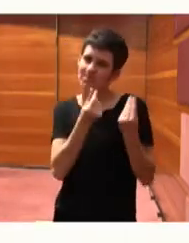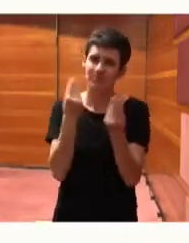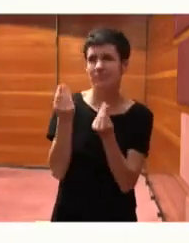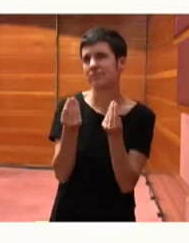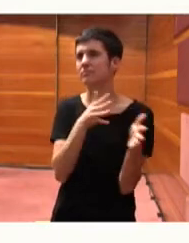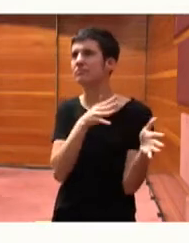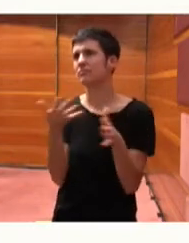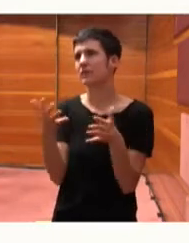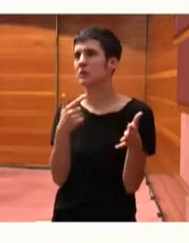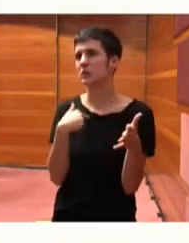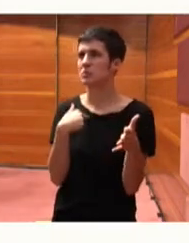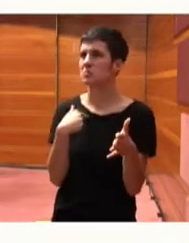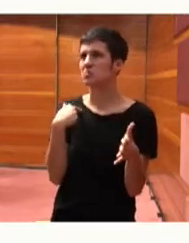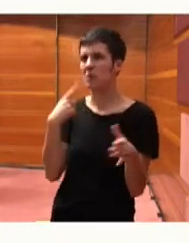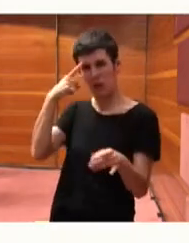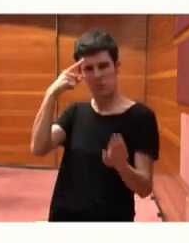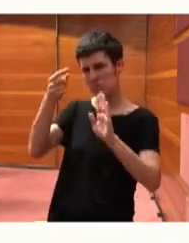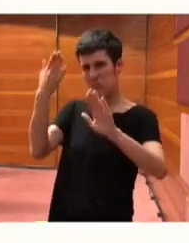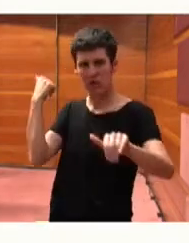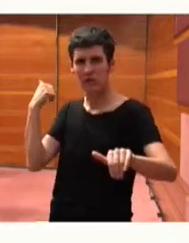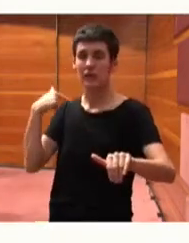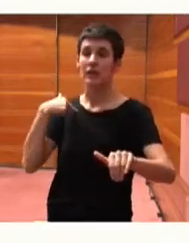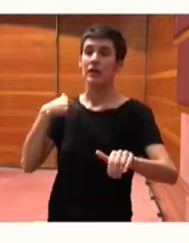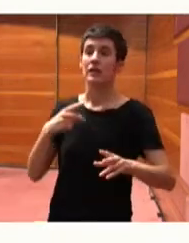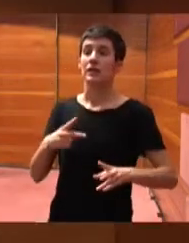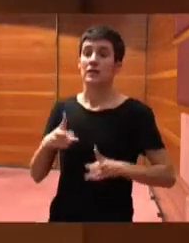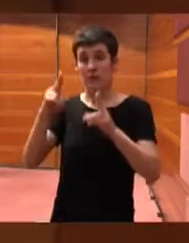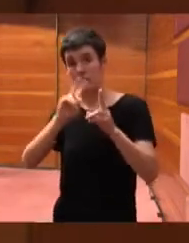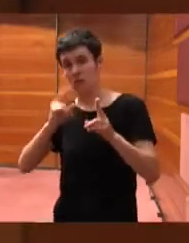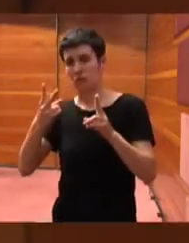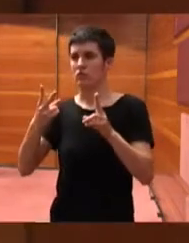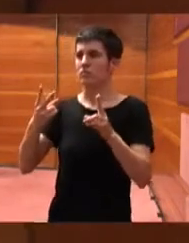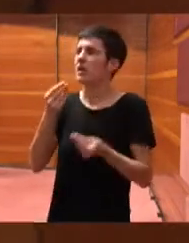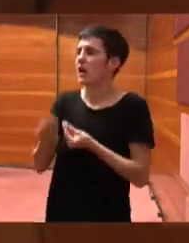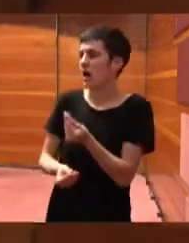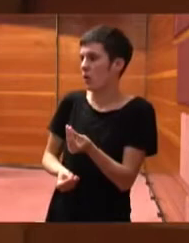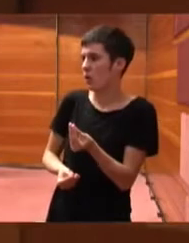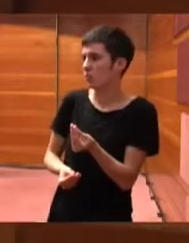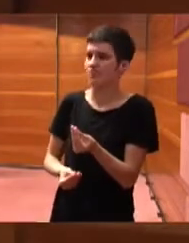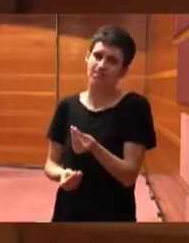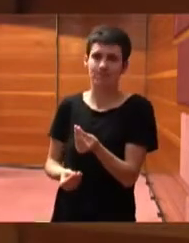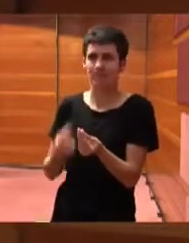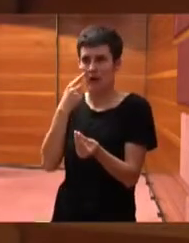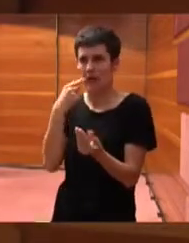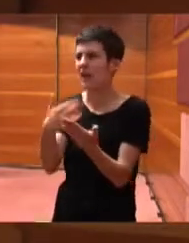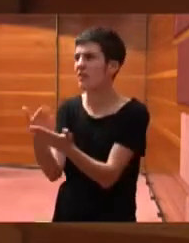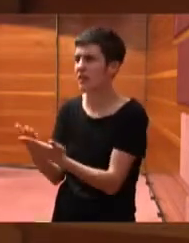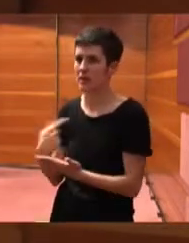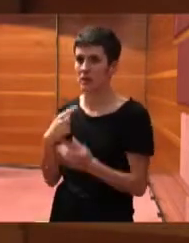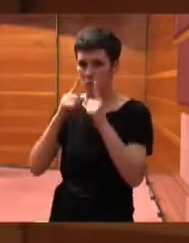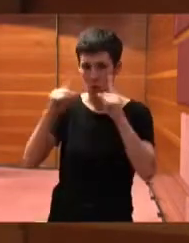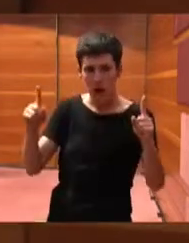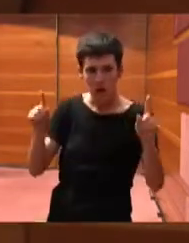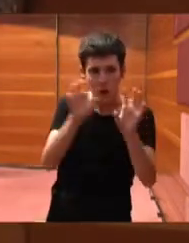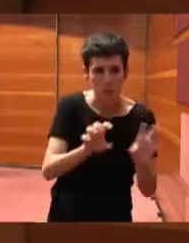idea, ahí voy. Me paso al siguiente estamento. ¿Y qué hago? Evidencias. Estuve un año oliendo